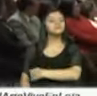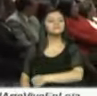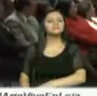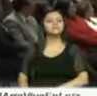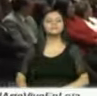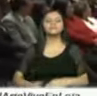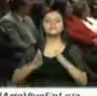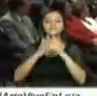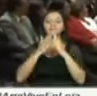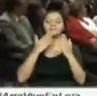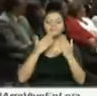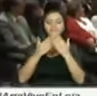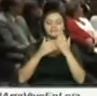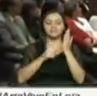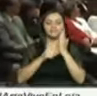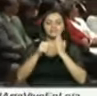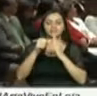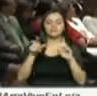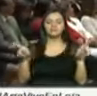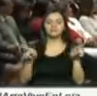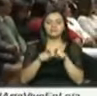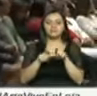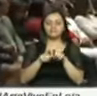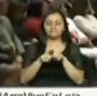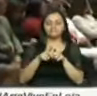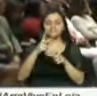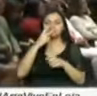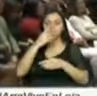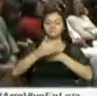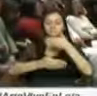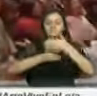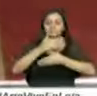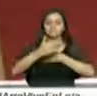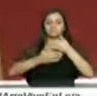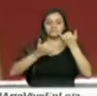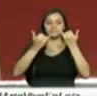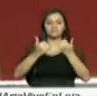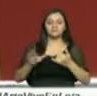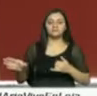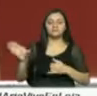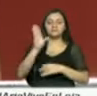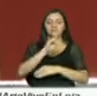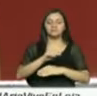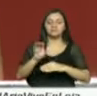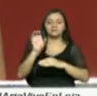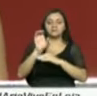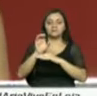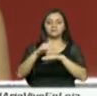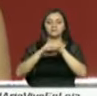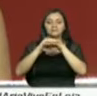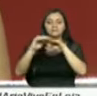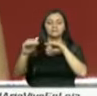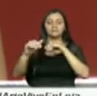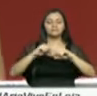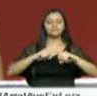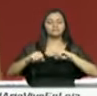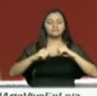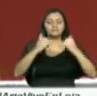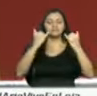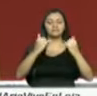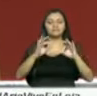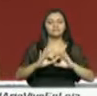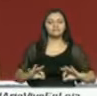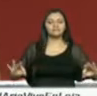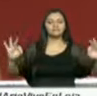Muchas gracias, señor ministro. Con el mismo espíritu de progreso que nos caracteriza a todos los ecuatorianos, invitamos al gran gestor de este hito